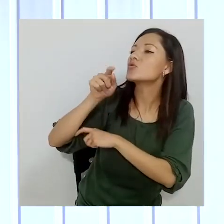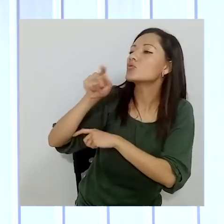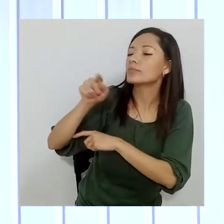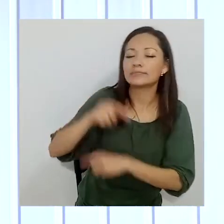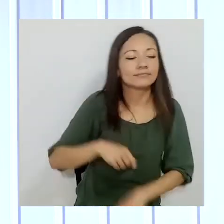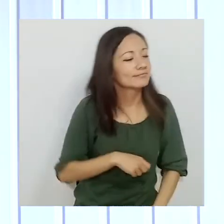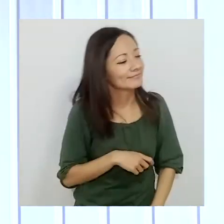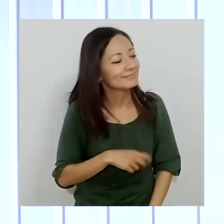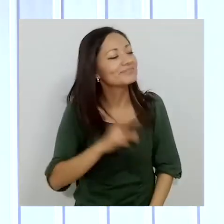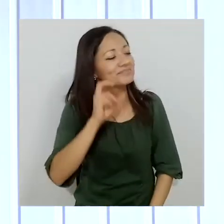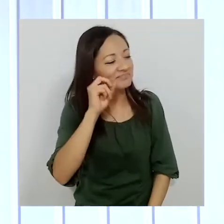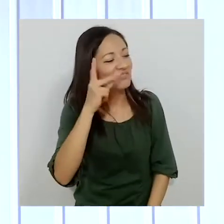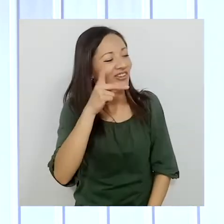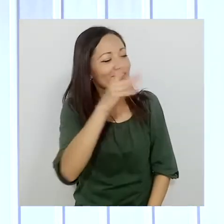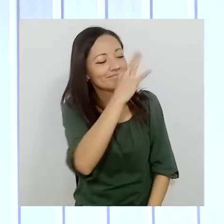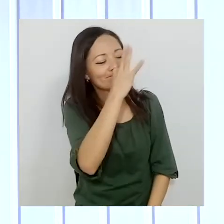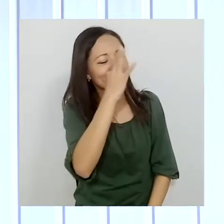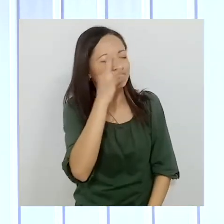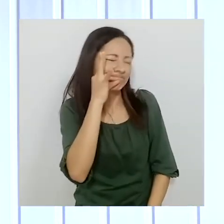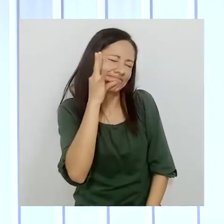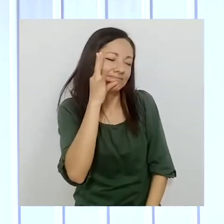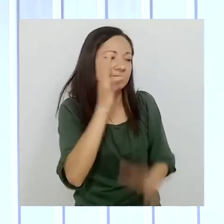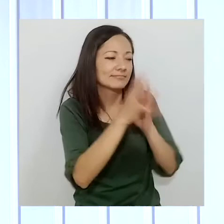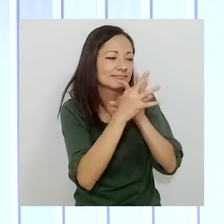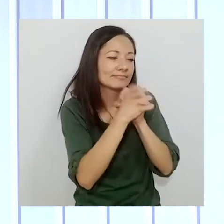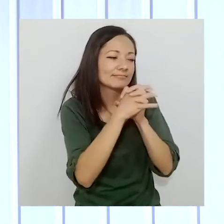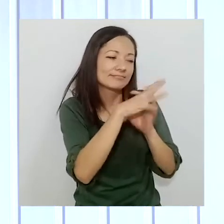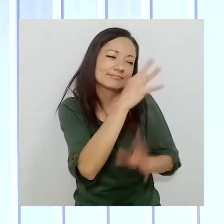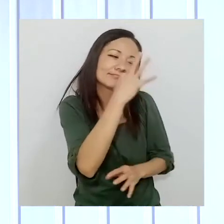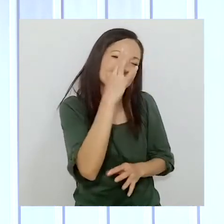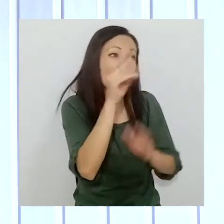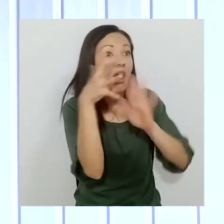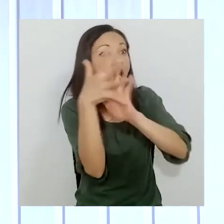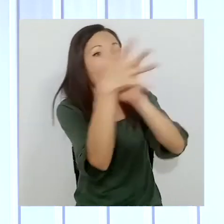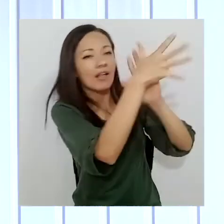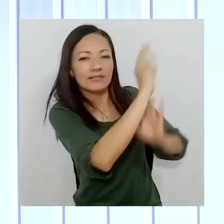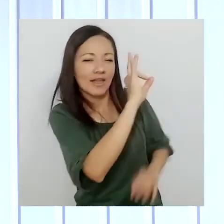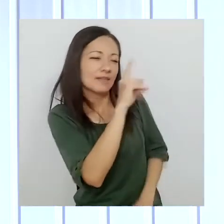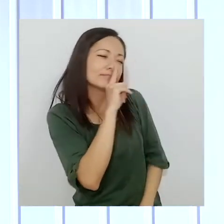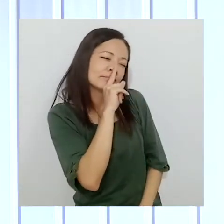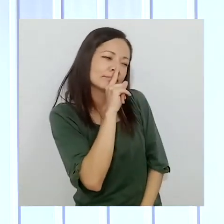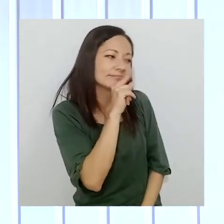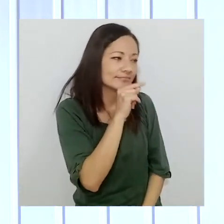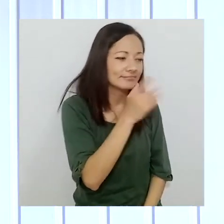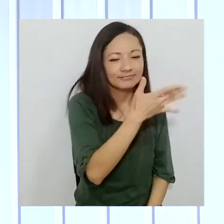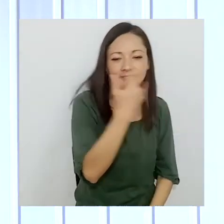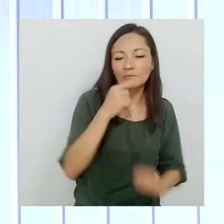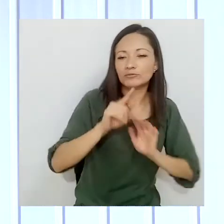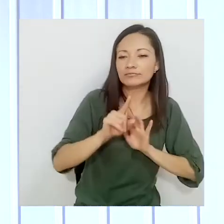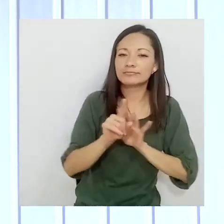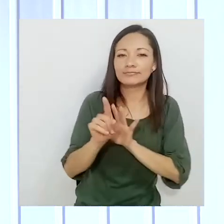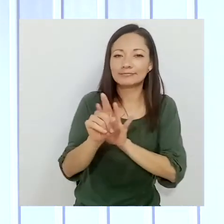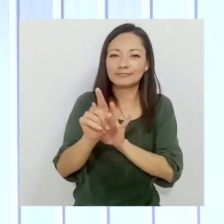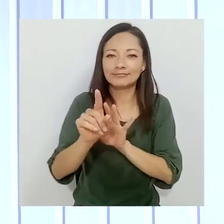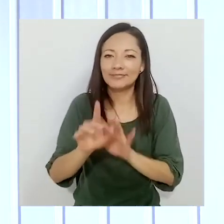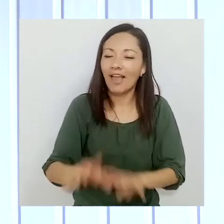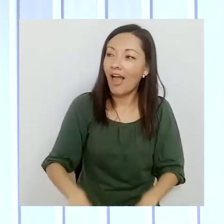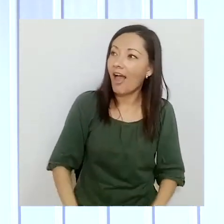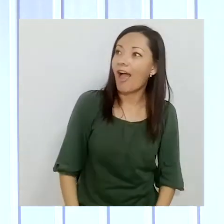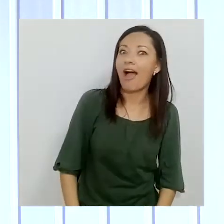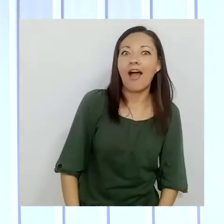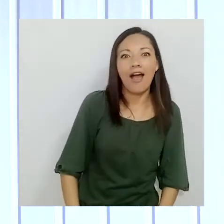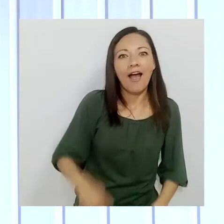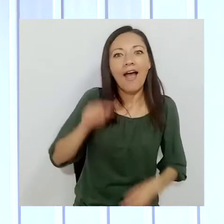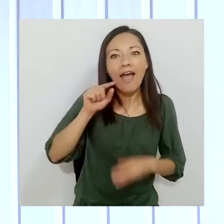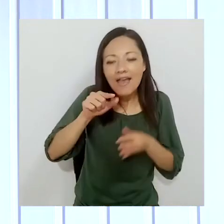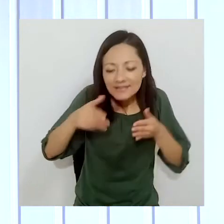ninguno. ¿Usted entiende que en ese camino además él se deja conocer? Él no se está ocultando,